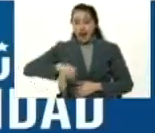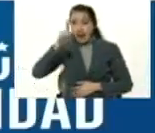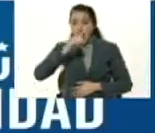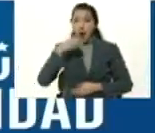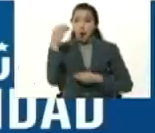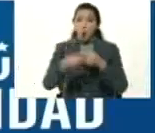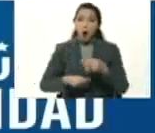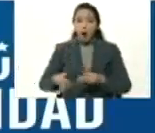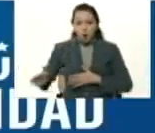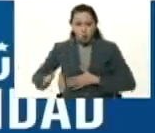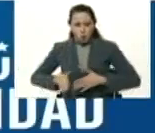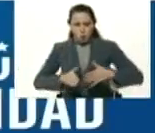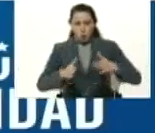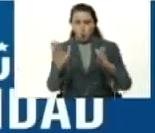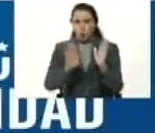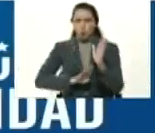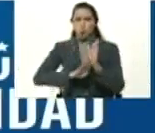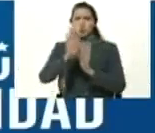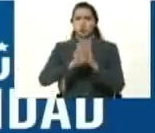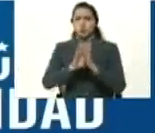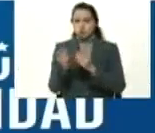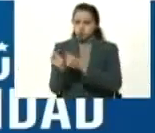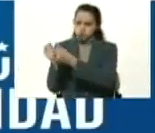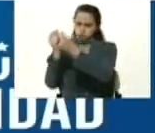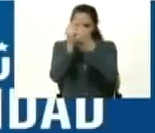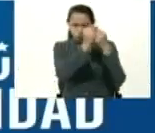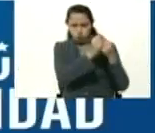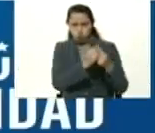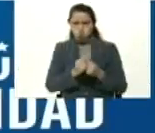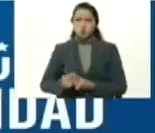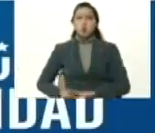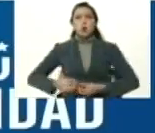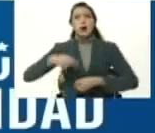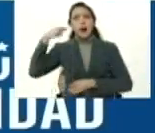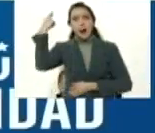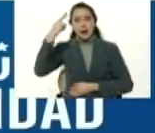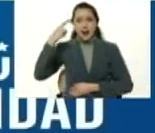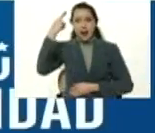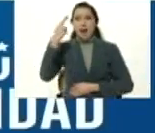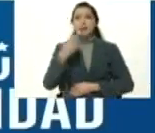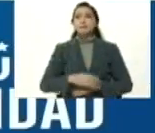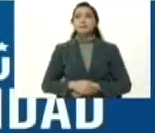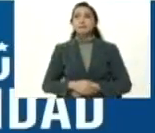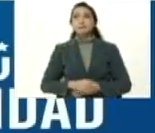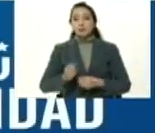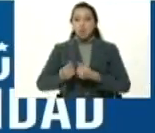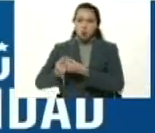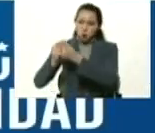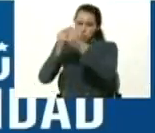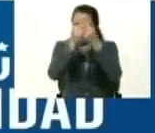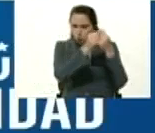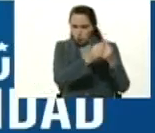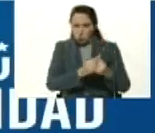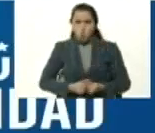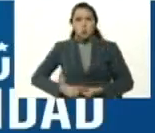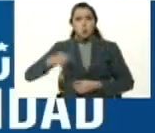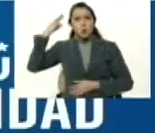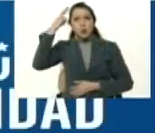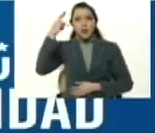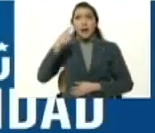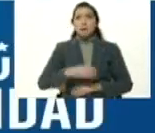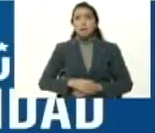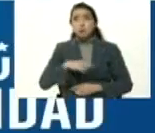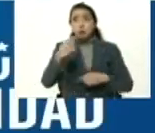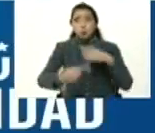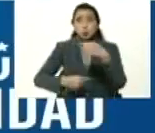consolidar el camino al crecimiento económico, al crecimiento de la economía real. Correcto. Esta es la economía real. Esta economía real de todos los días,